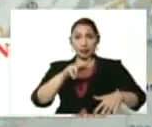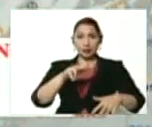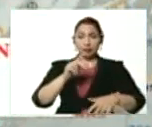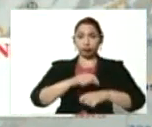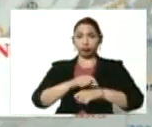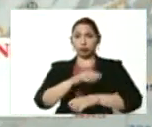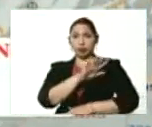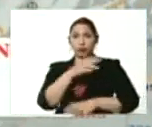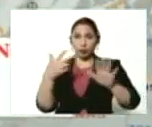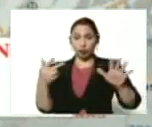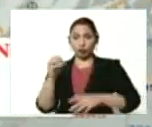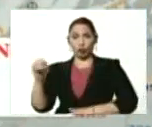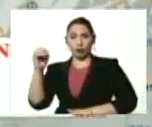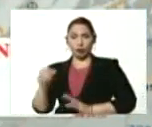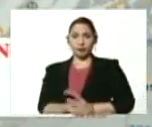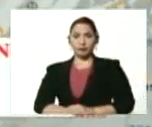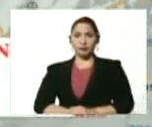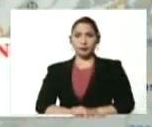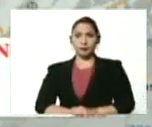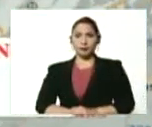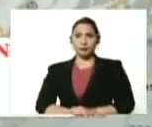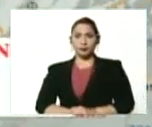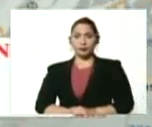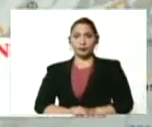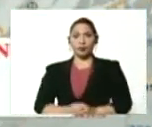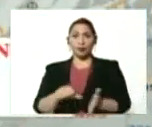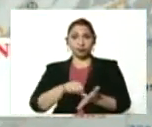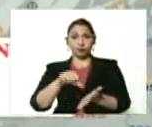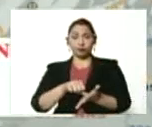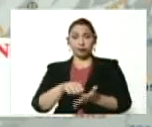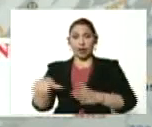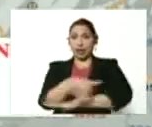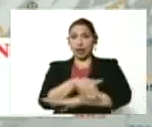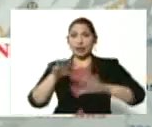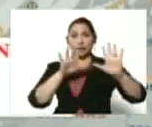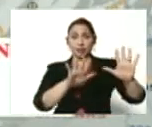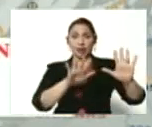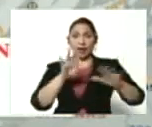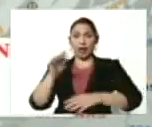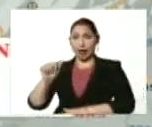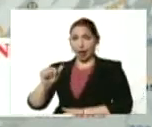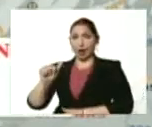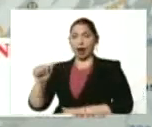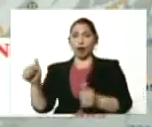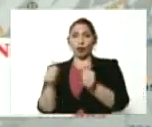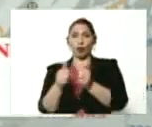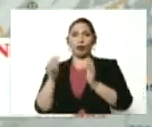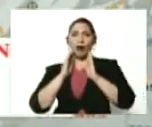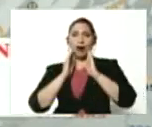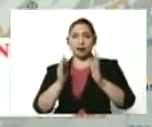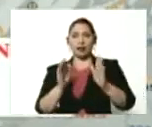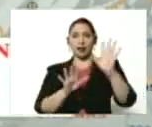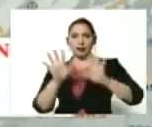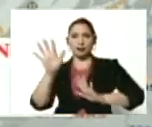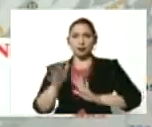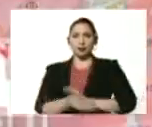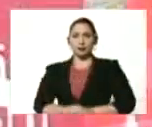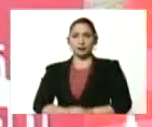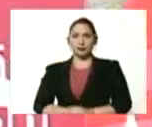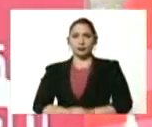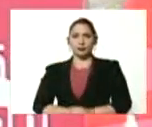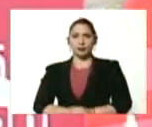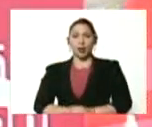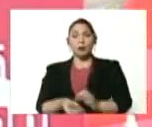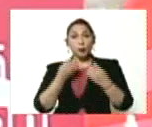segundos oeste y que estaba localizado en la calle 10A con carrera 5. Pues este